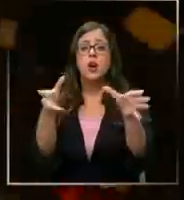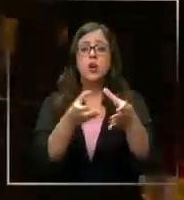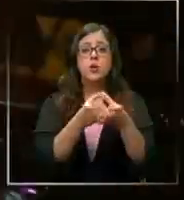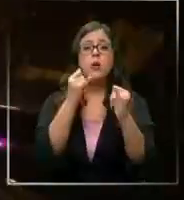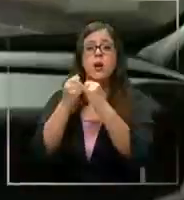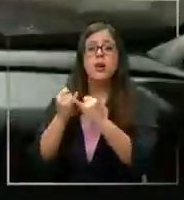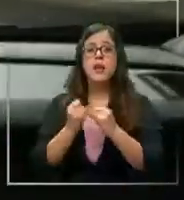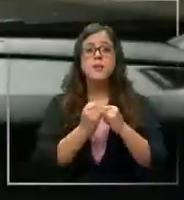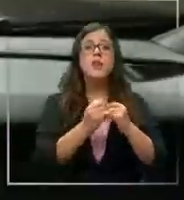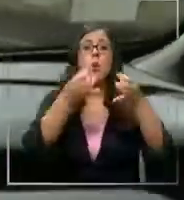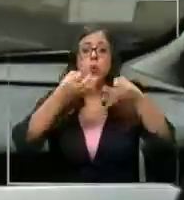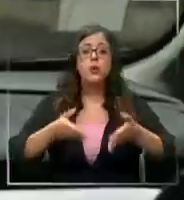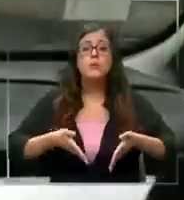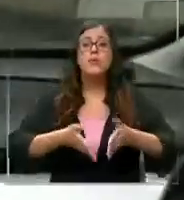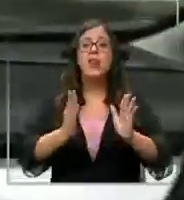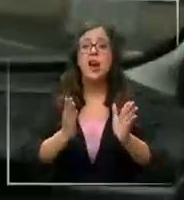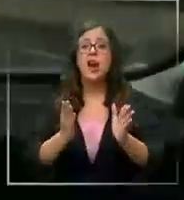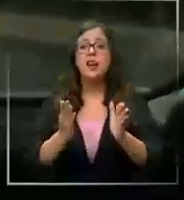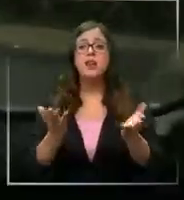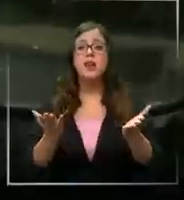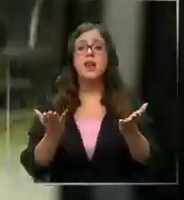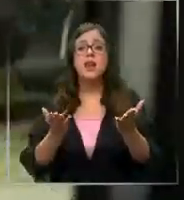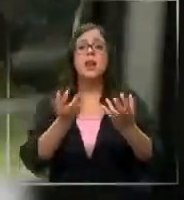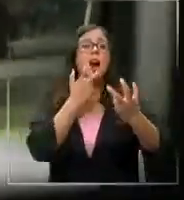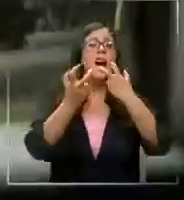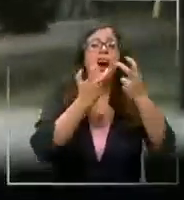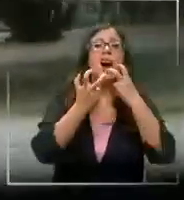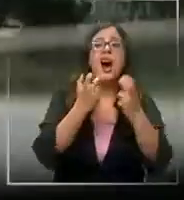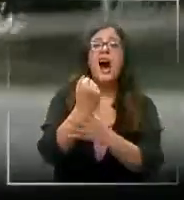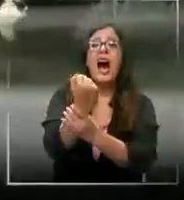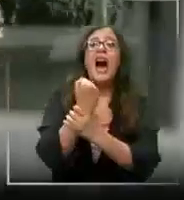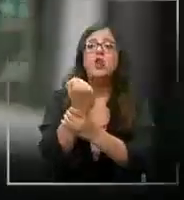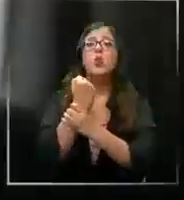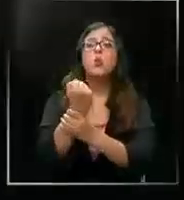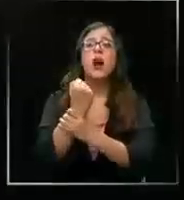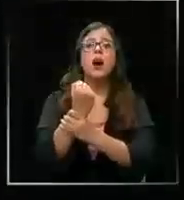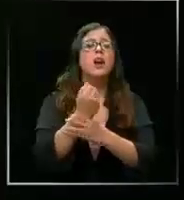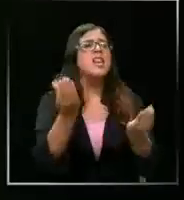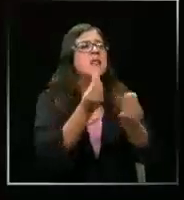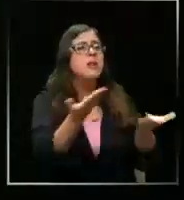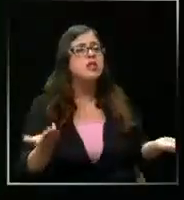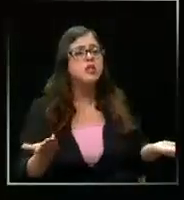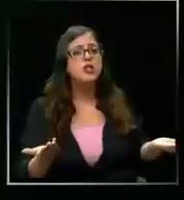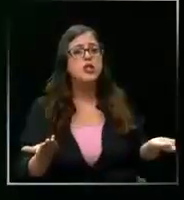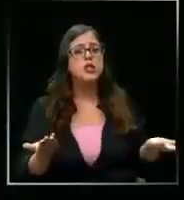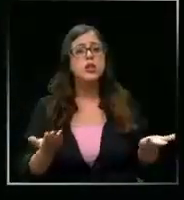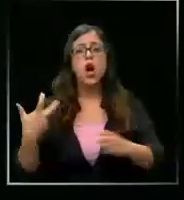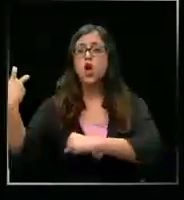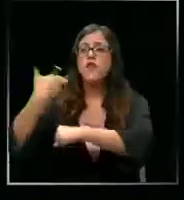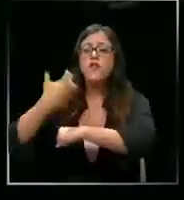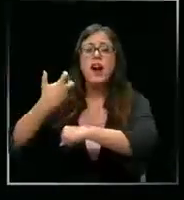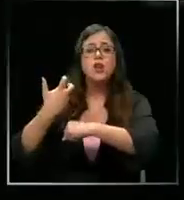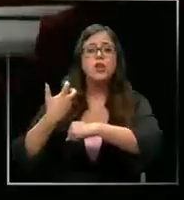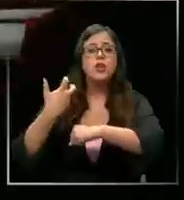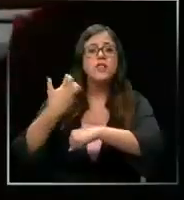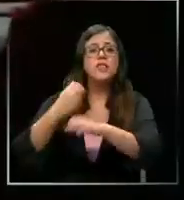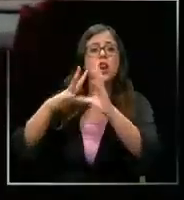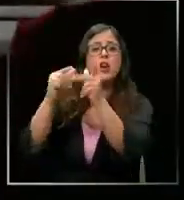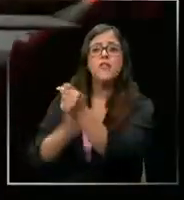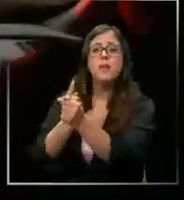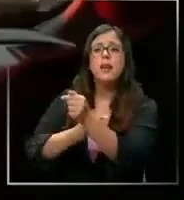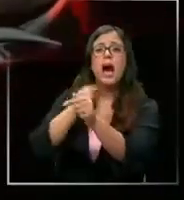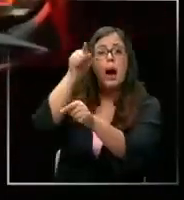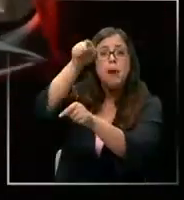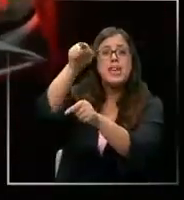de amigos en la calle comienza a pedir ayuda. ¿Qué te pasó? ¿Qué te pasó? Nos asaltaron con toda mi familia. Se fueron